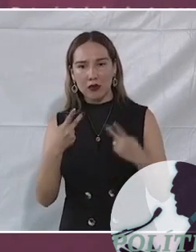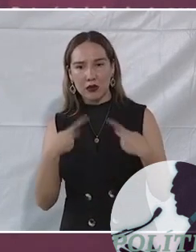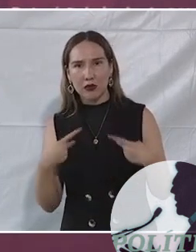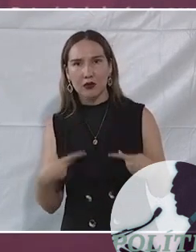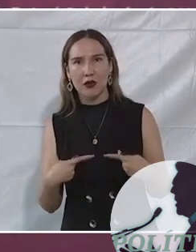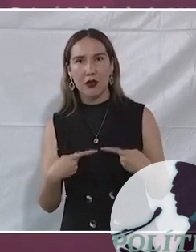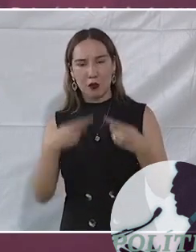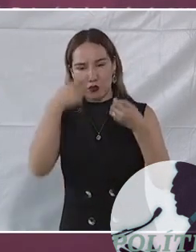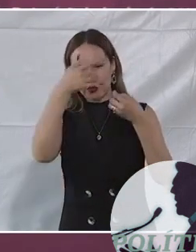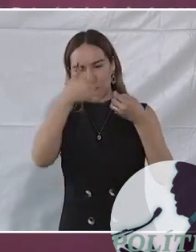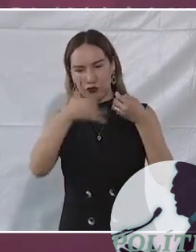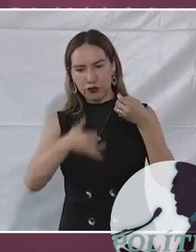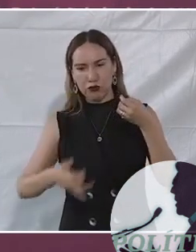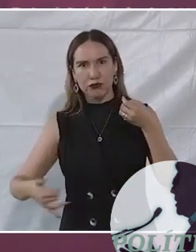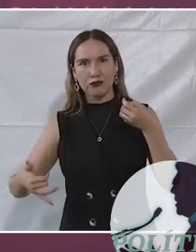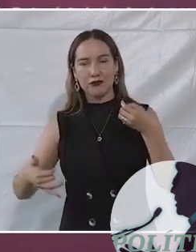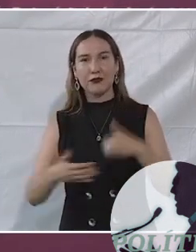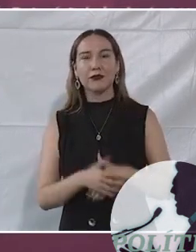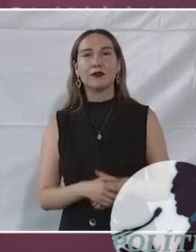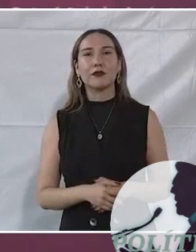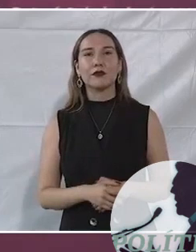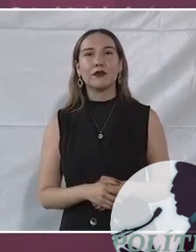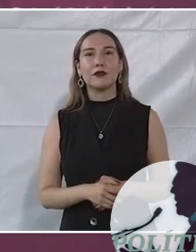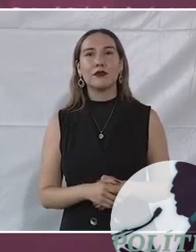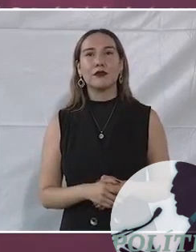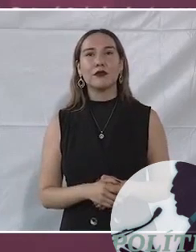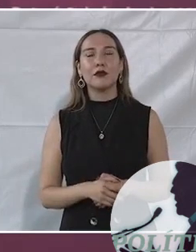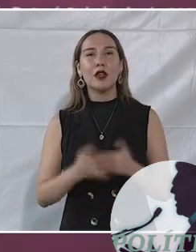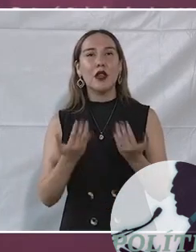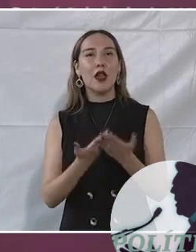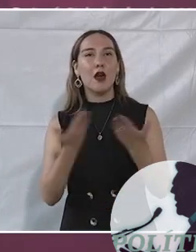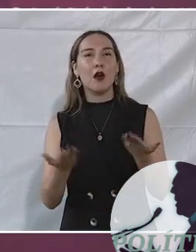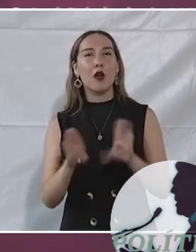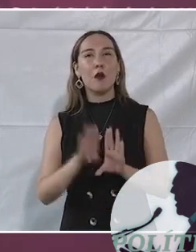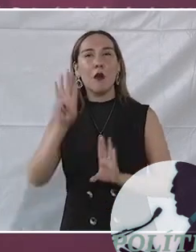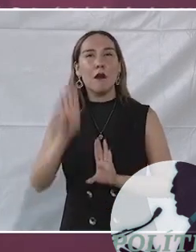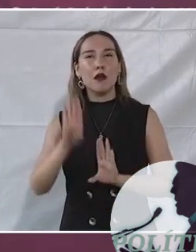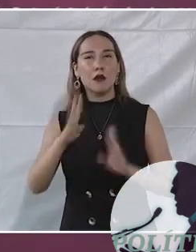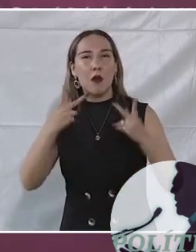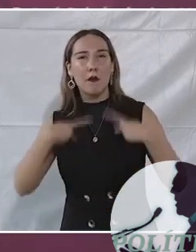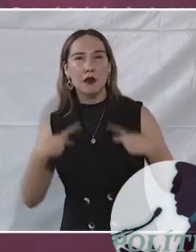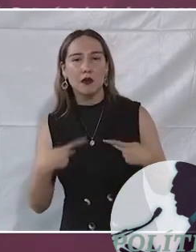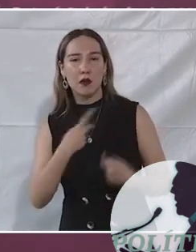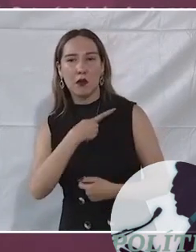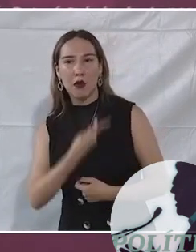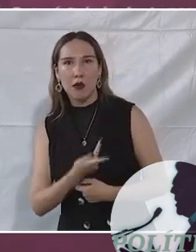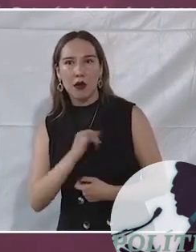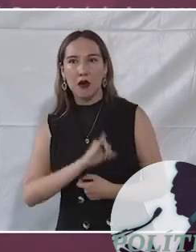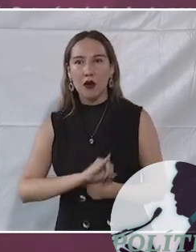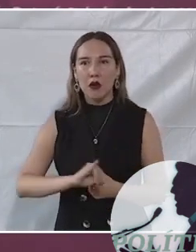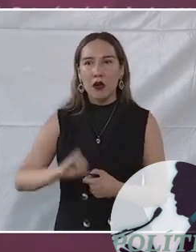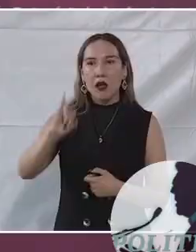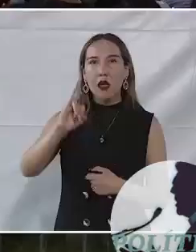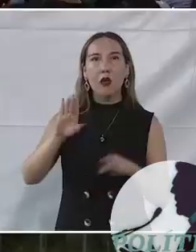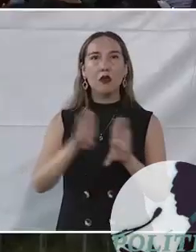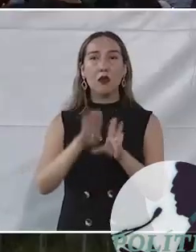se derramaba nada, solo en la época de elecciones, que repartían